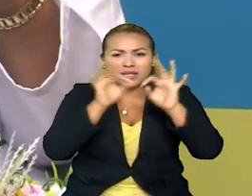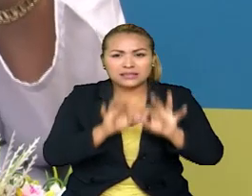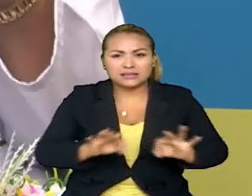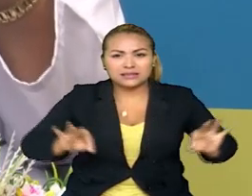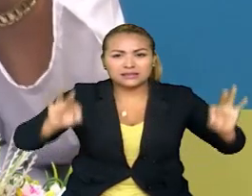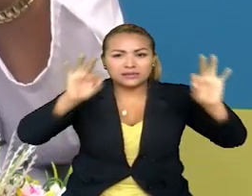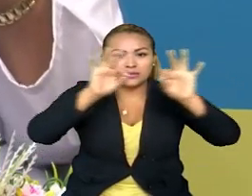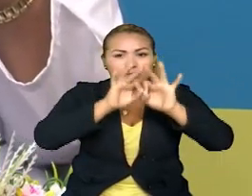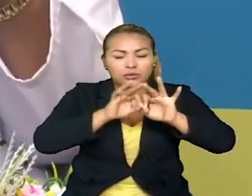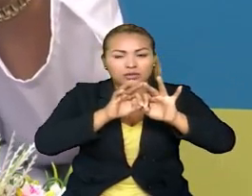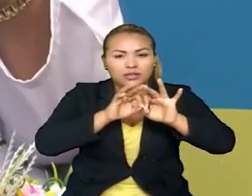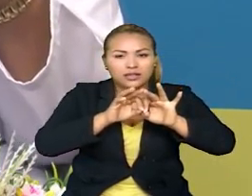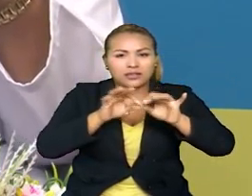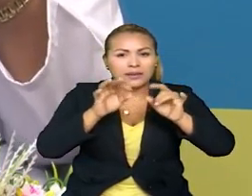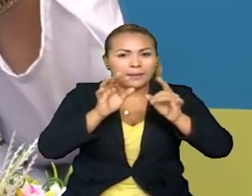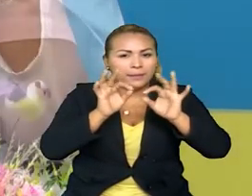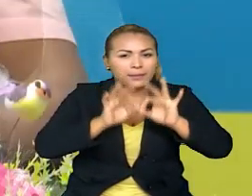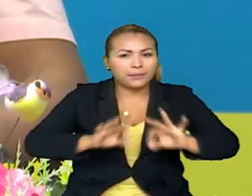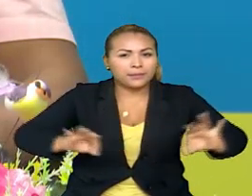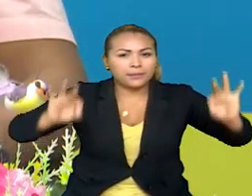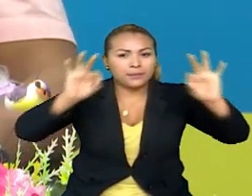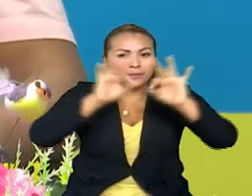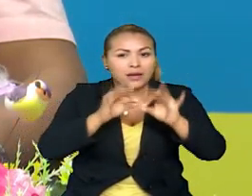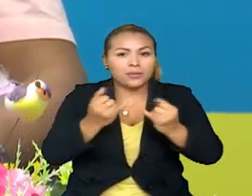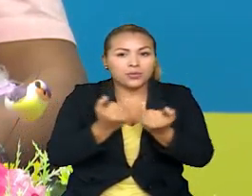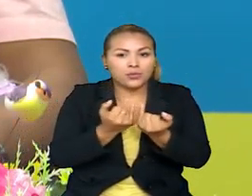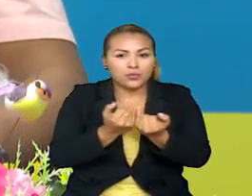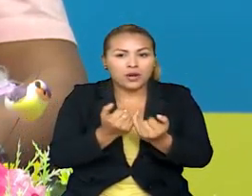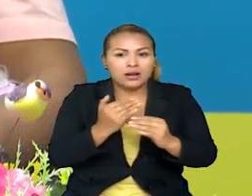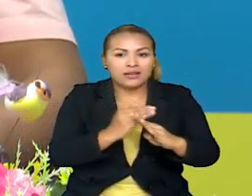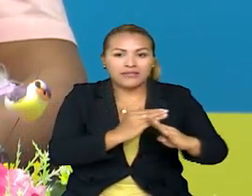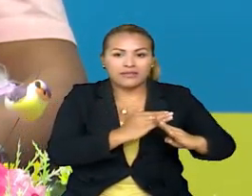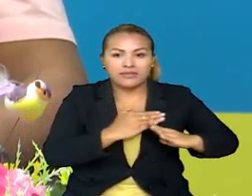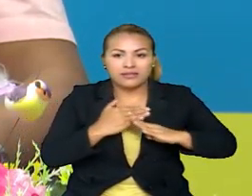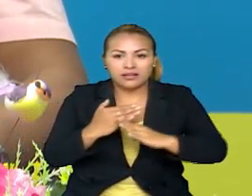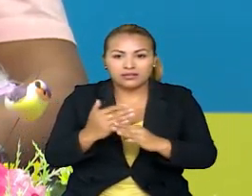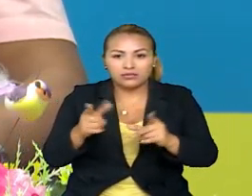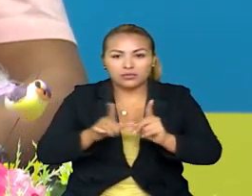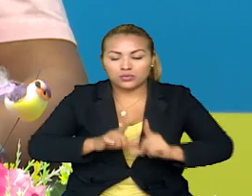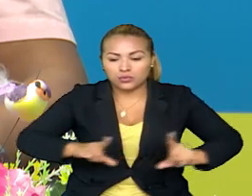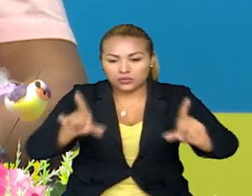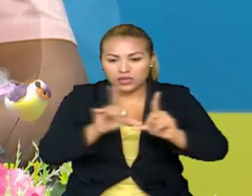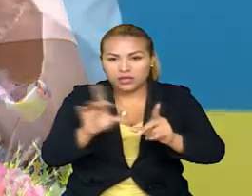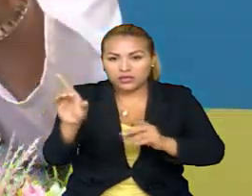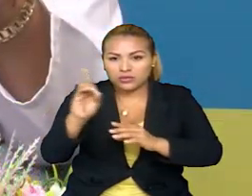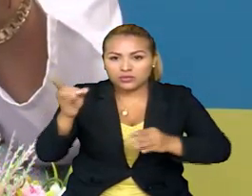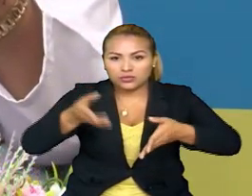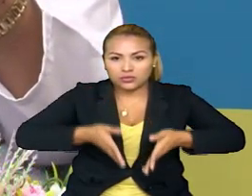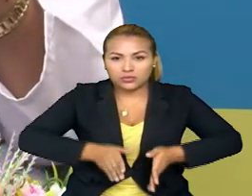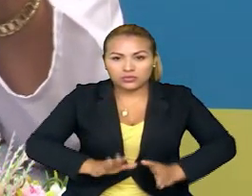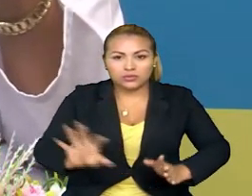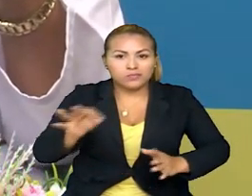el eje medular de esto la eliminación de criaderos hablando de estilos de vida saludables si nosotros tenemos por costumbre